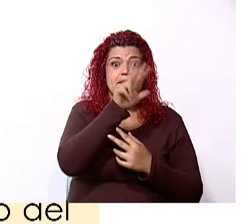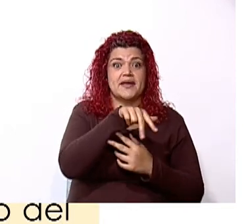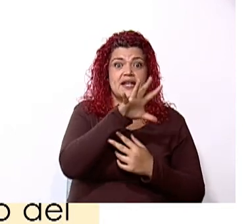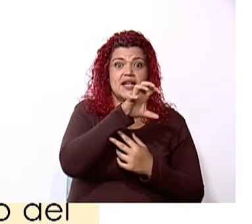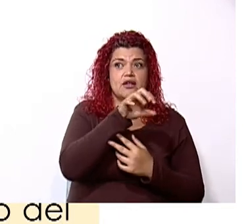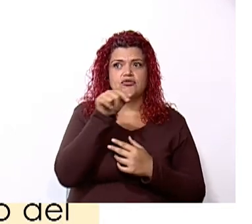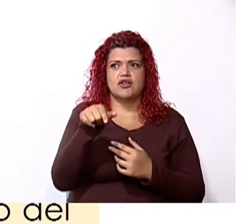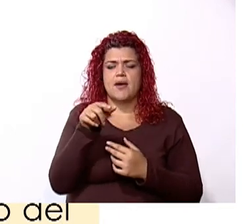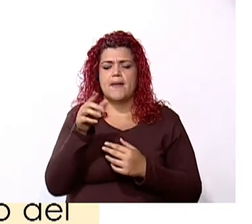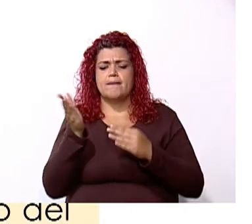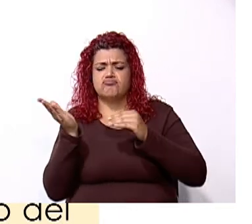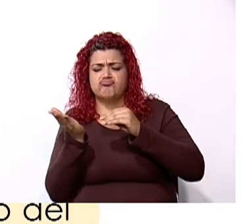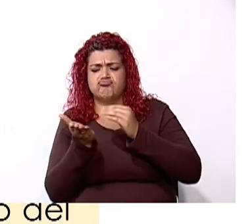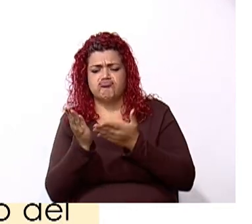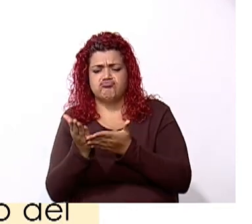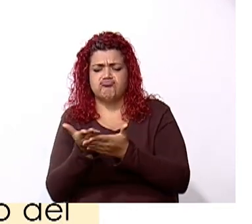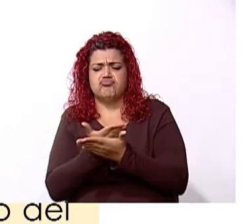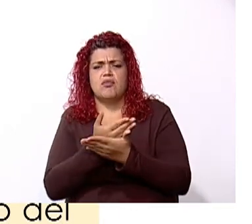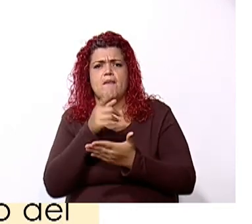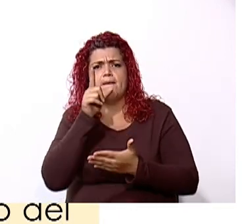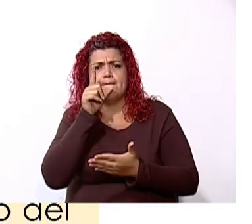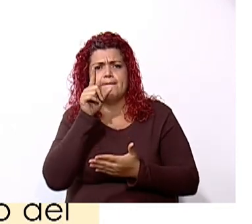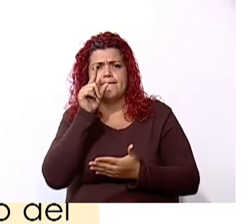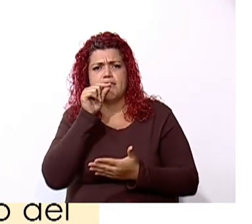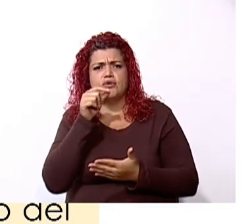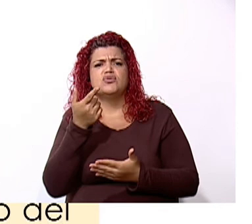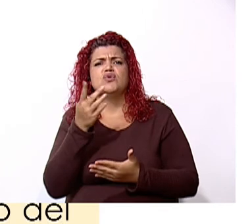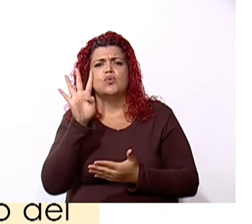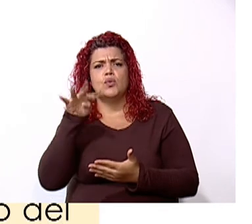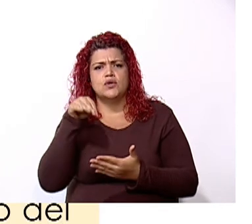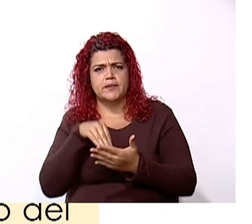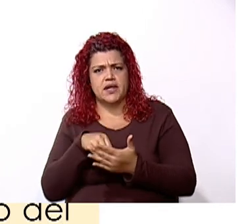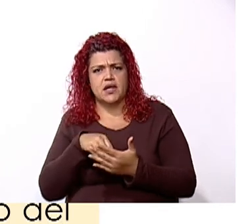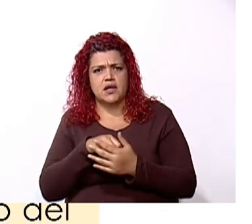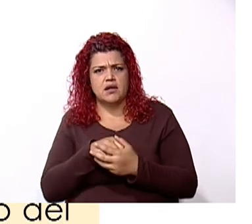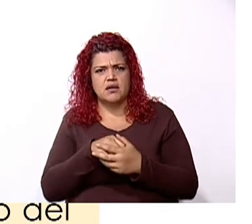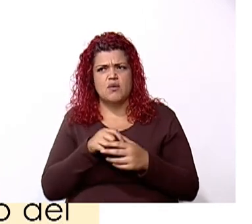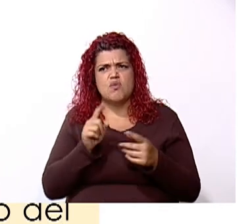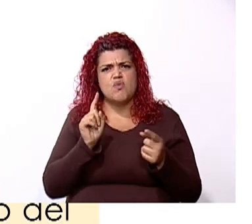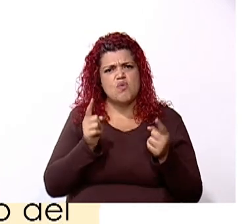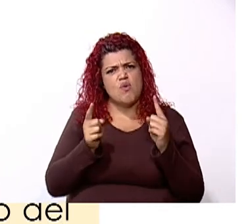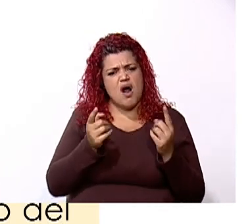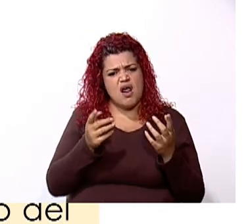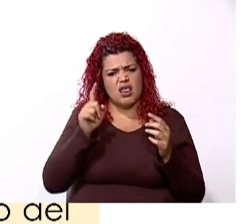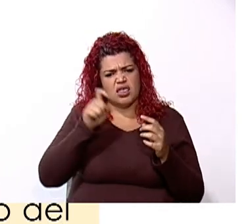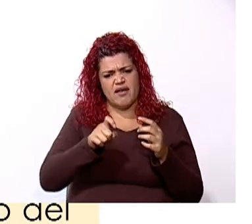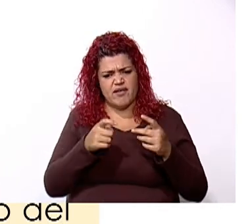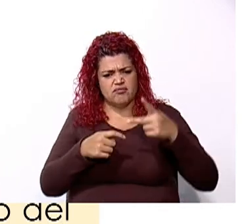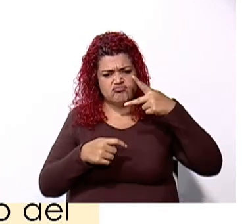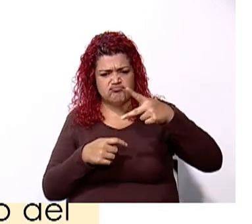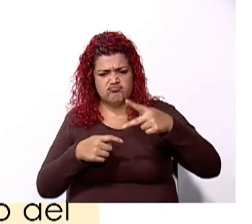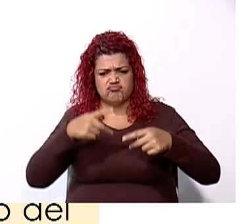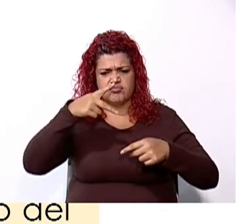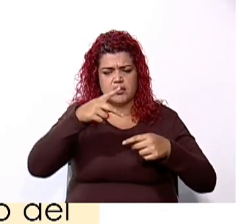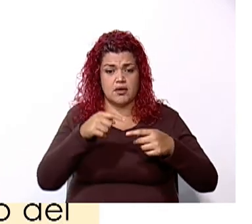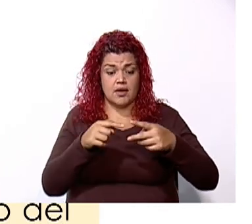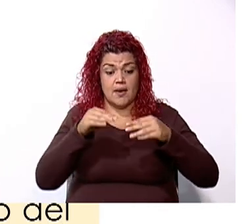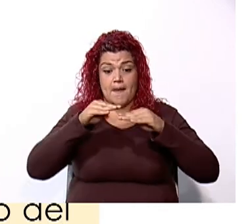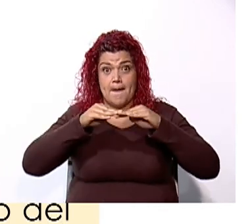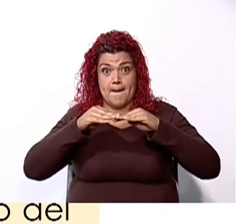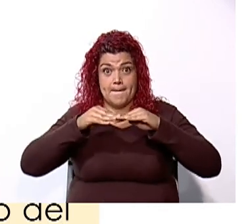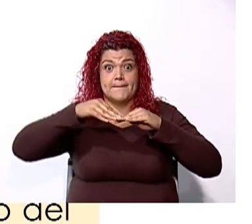filet de pollo 4.000. ¿Cuál será el signo que se debe colocar en medio? ¿Mayor